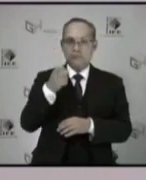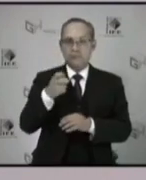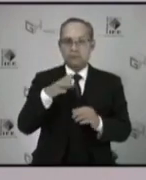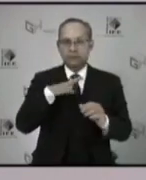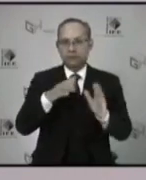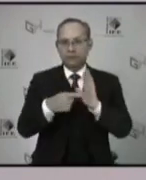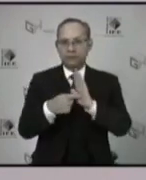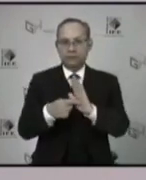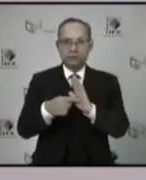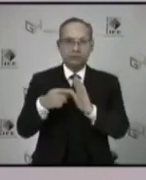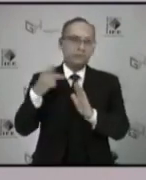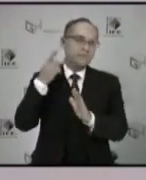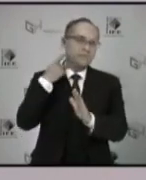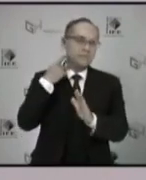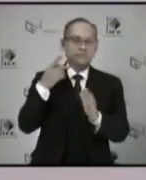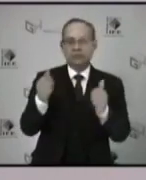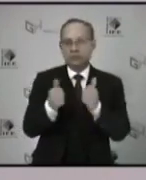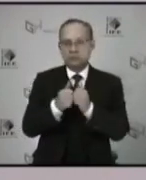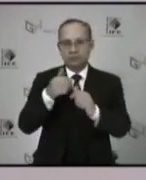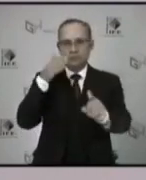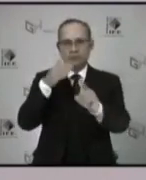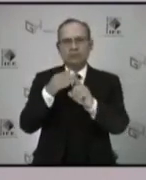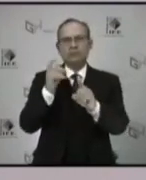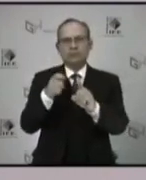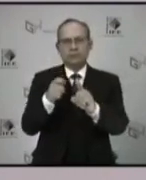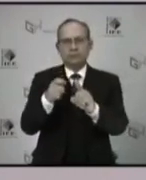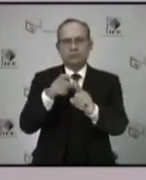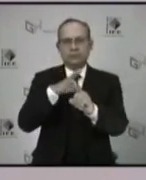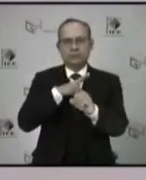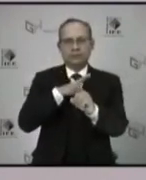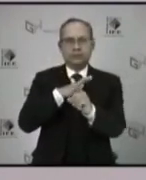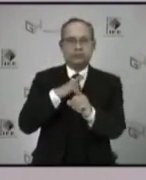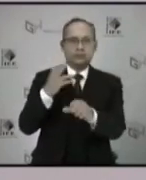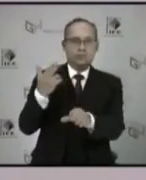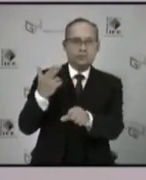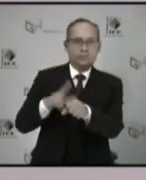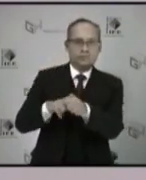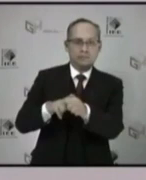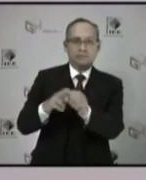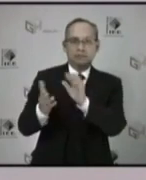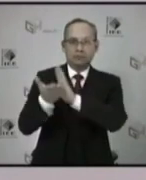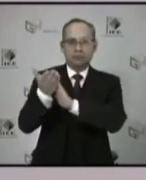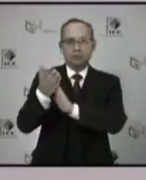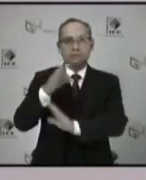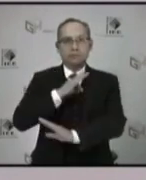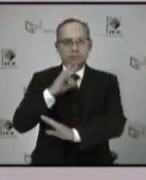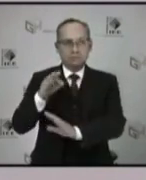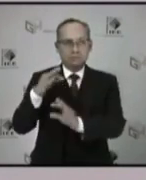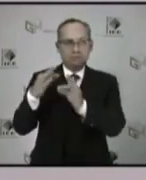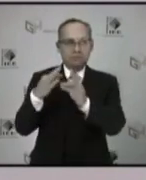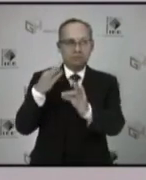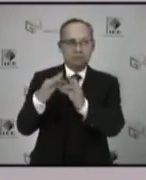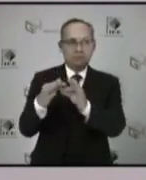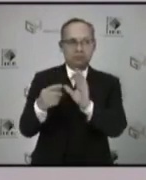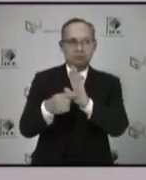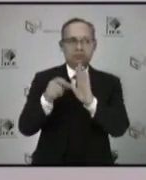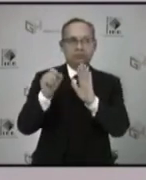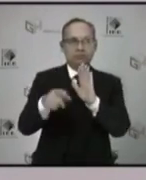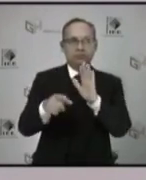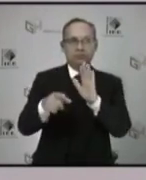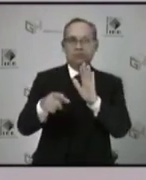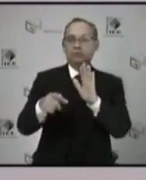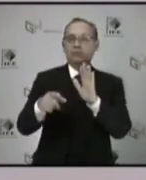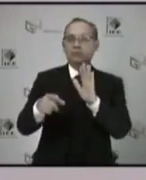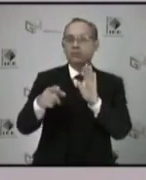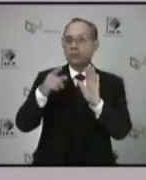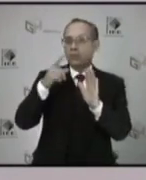más pronto posible, generar hospitales, elaborar proyectos y protocolos de medicina preventiva, procurar una